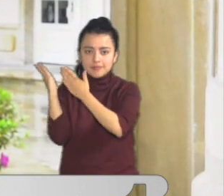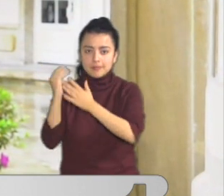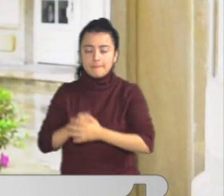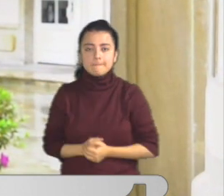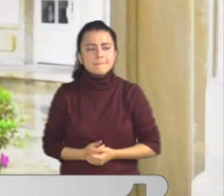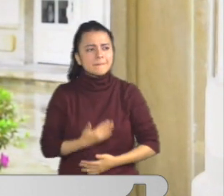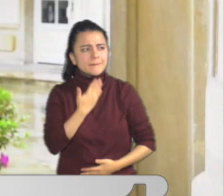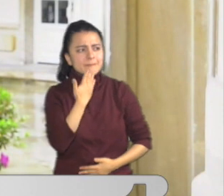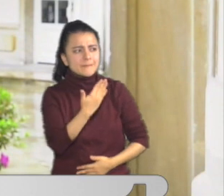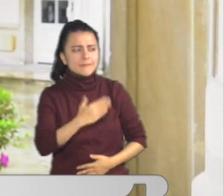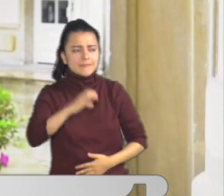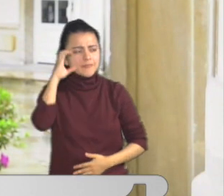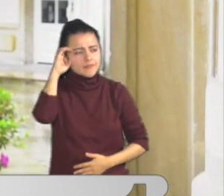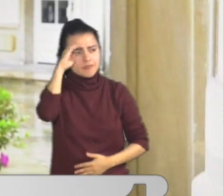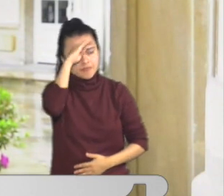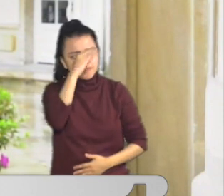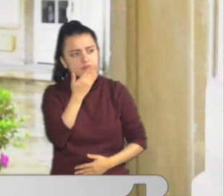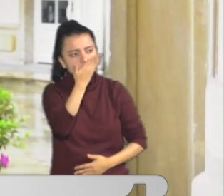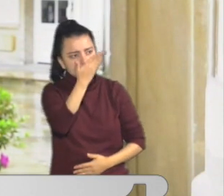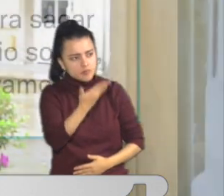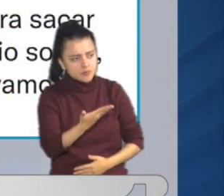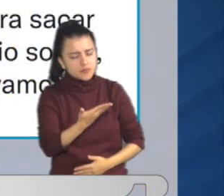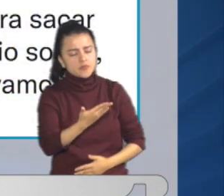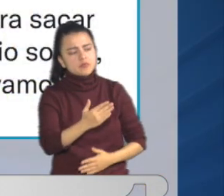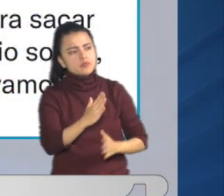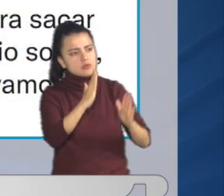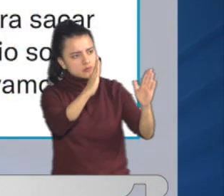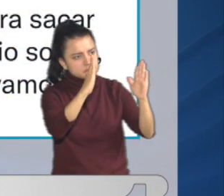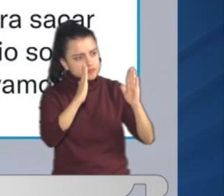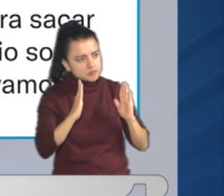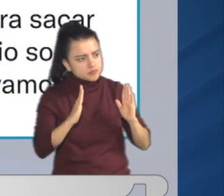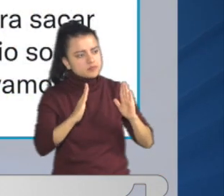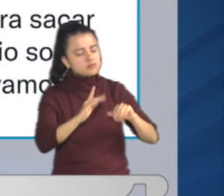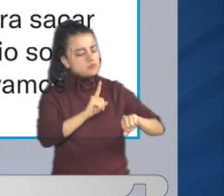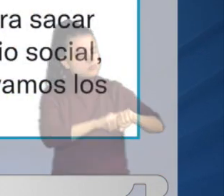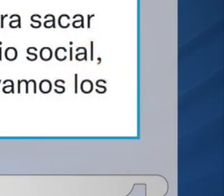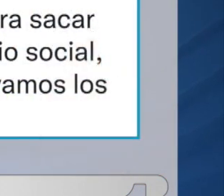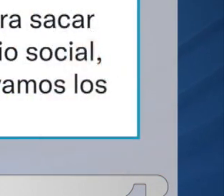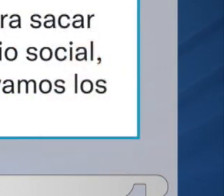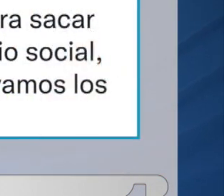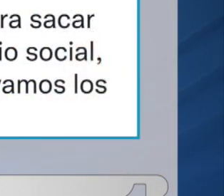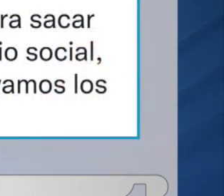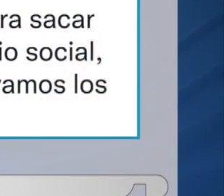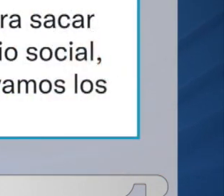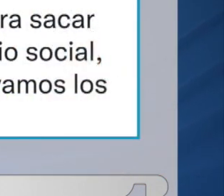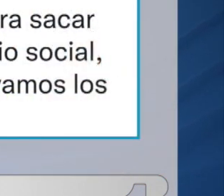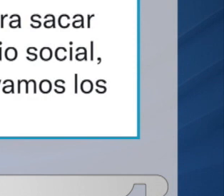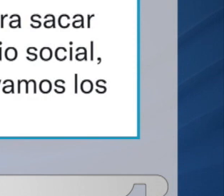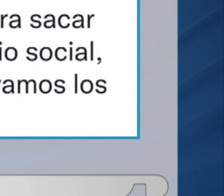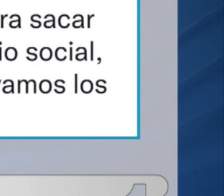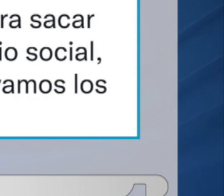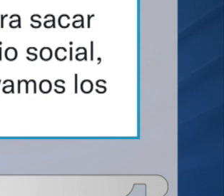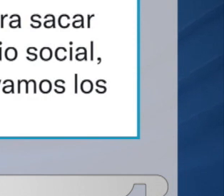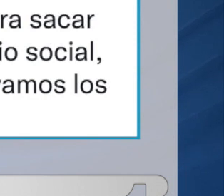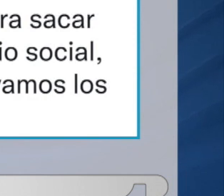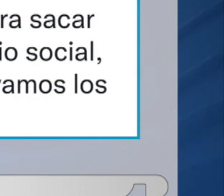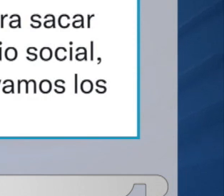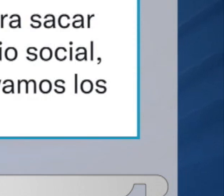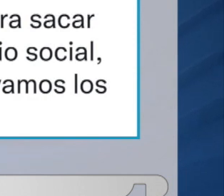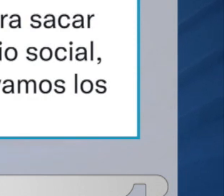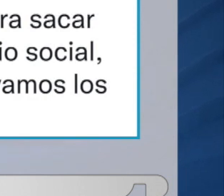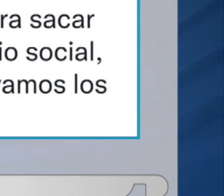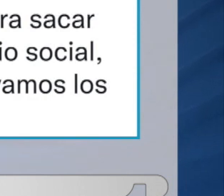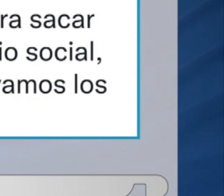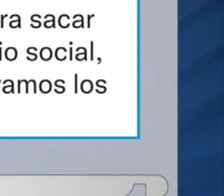mil gracias al presidente electo Gustavo Petro por su disposición y tiempo para que conversáramos sobre temas claves de ciudad y